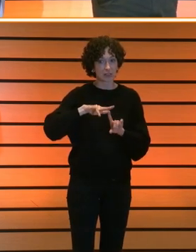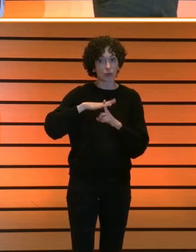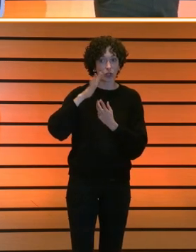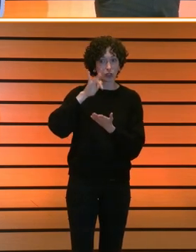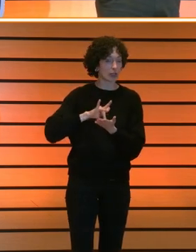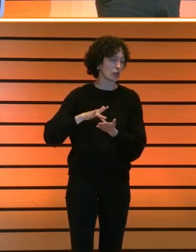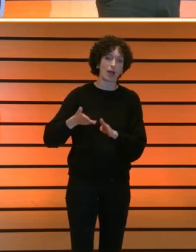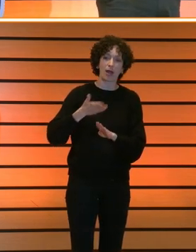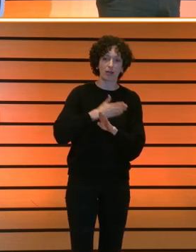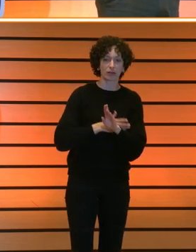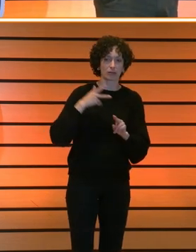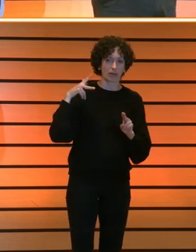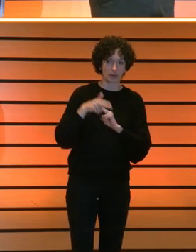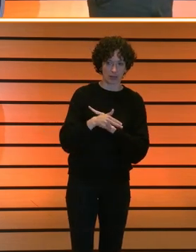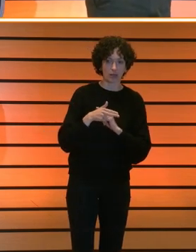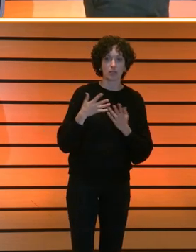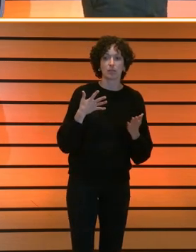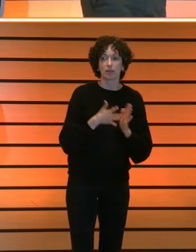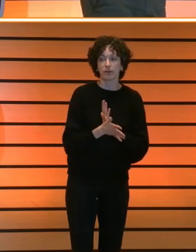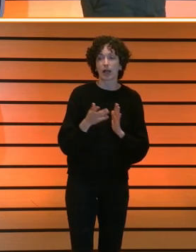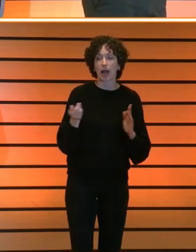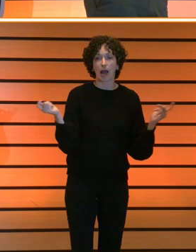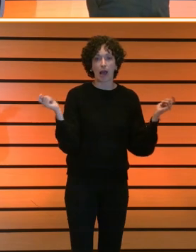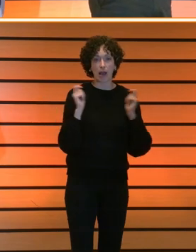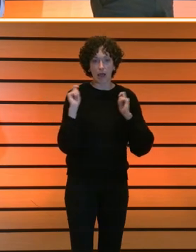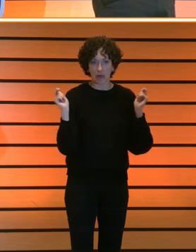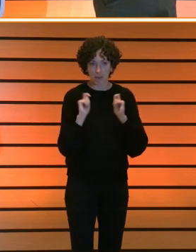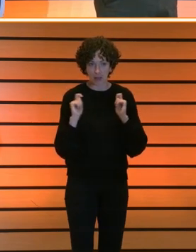sucedan es decir que tengamos alarmas